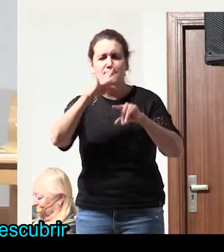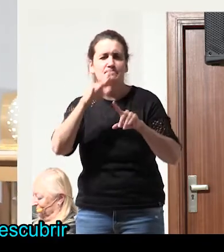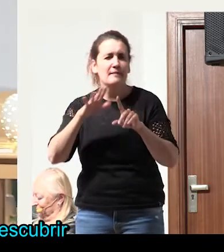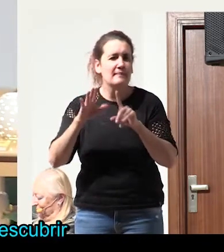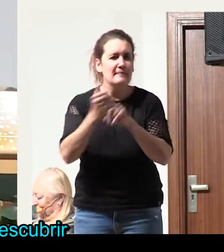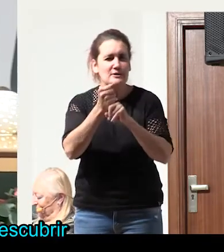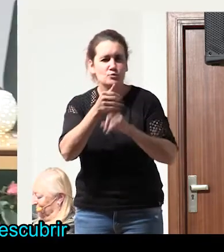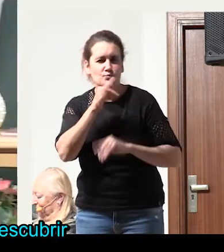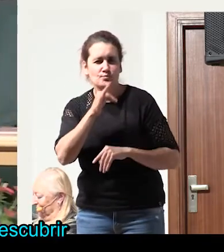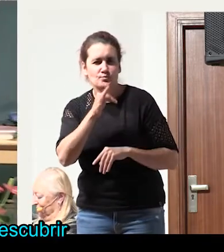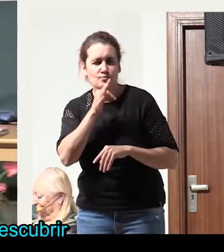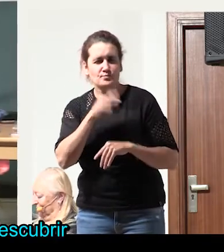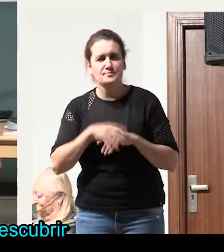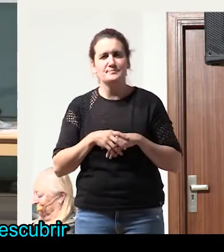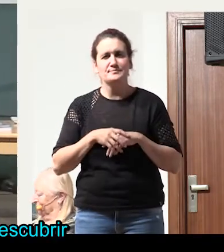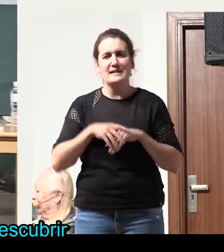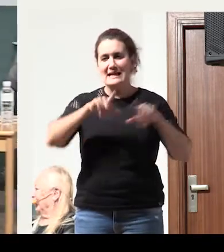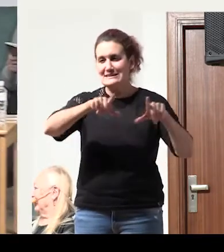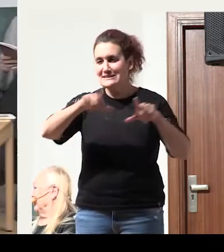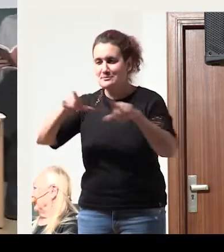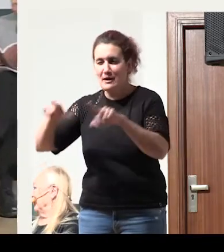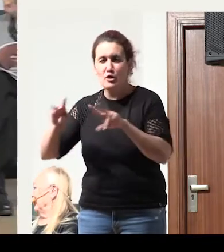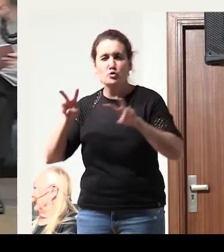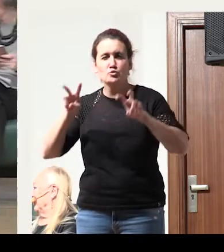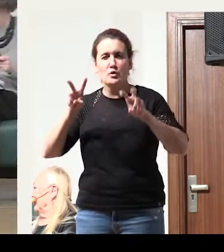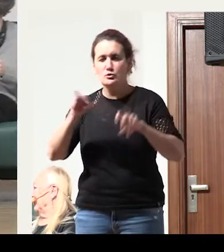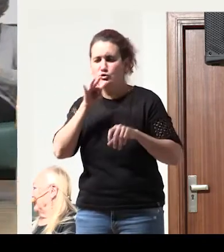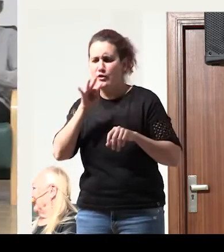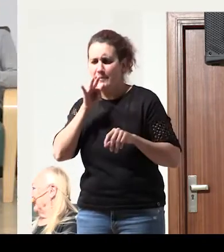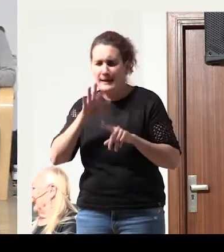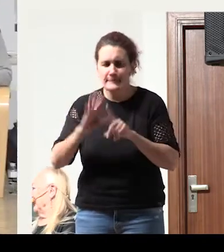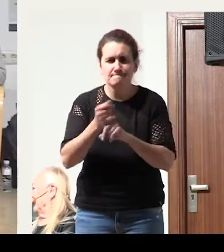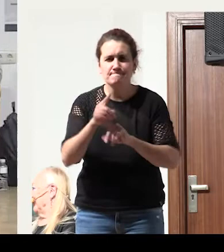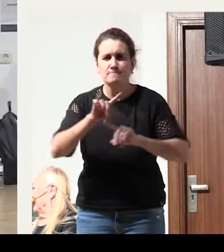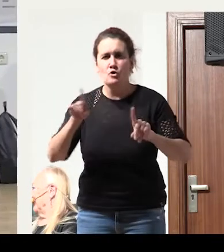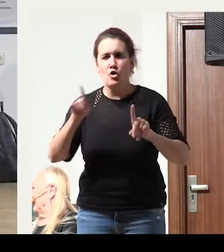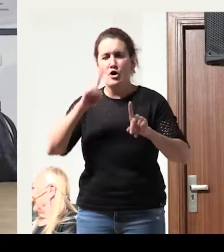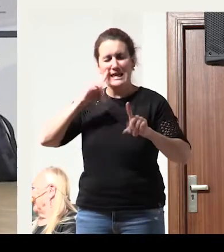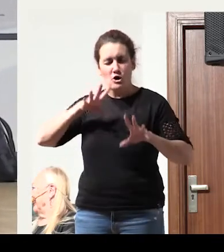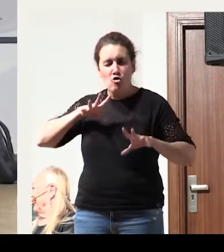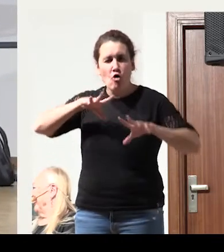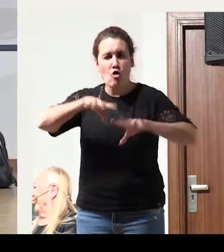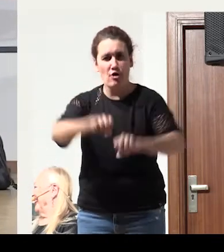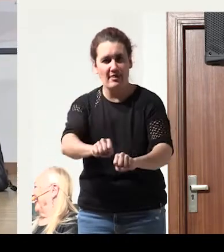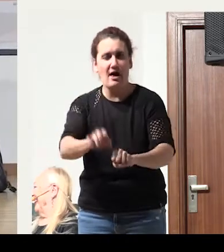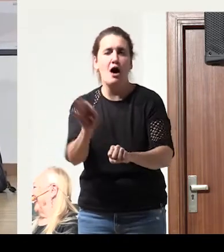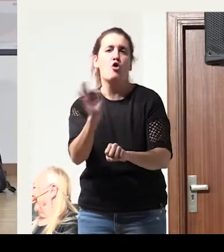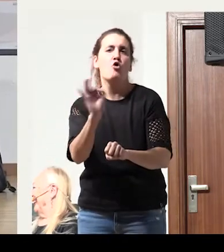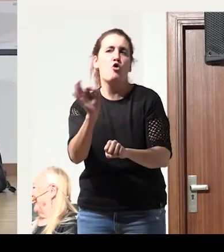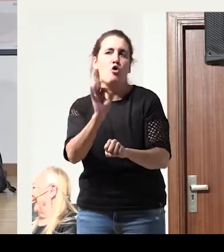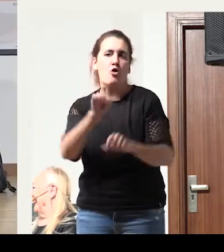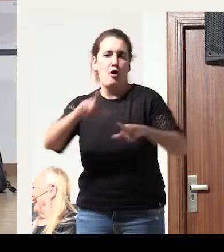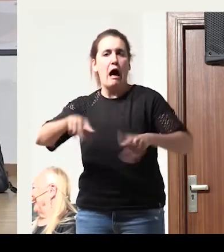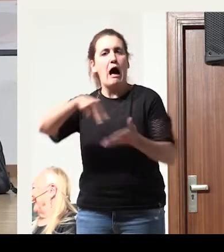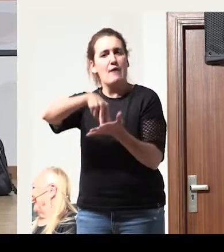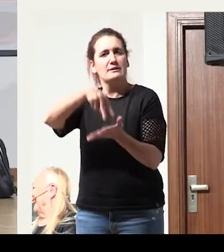nuevos espacios están por descubrir y colonizar o habitar por las mujeres viejas?